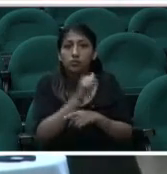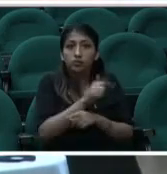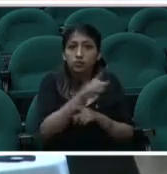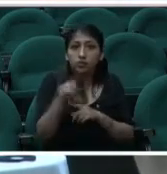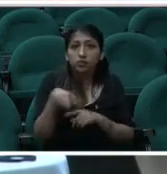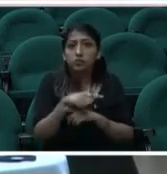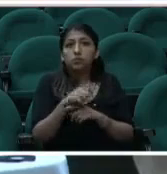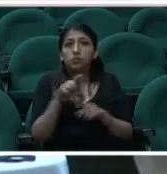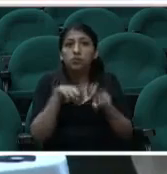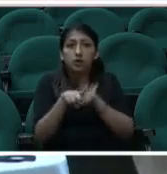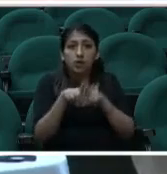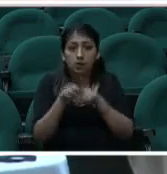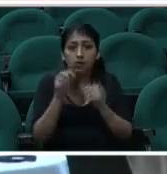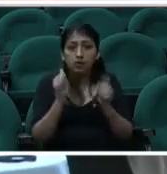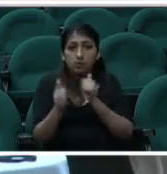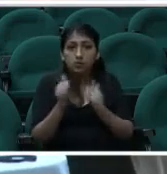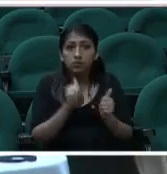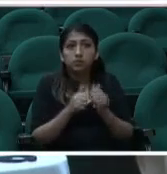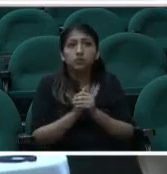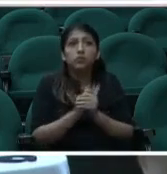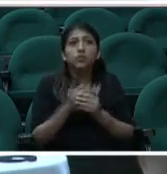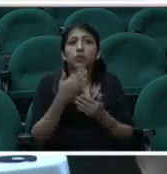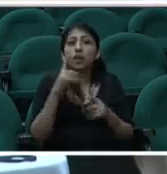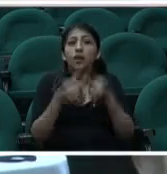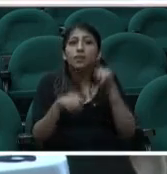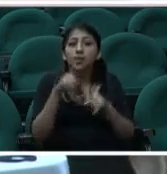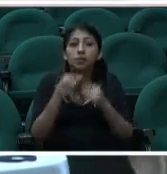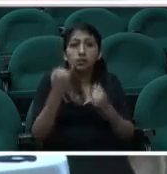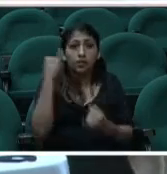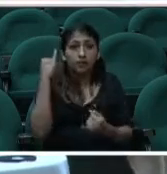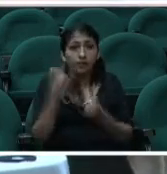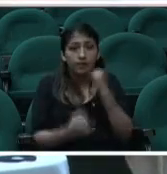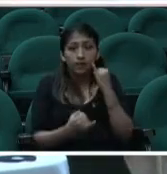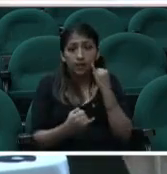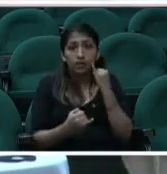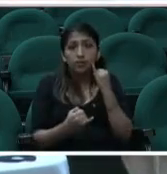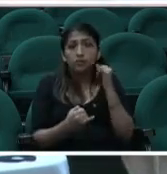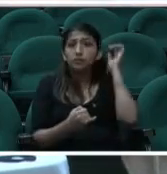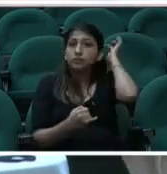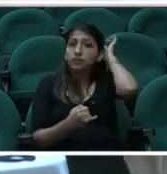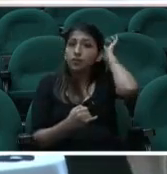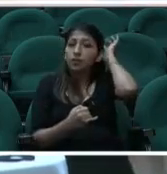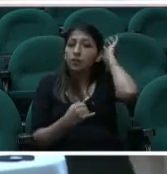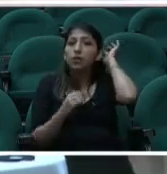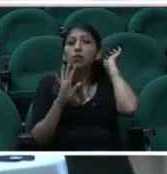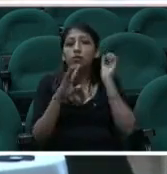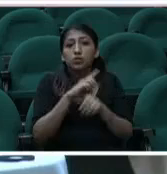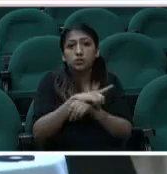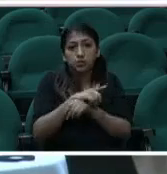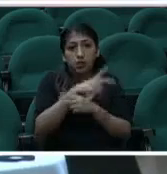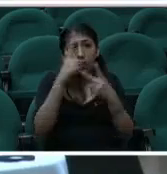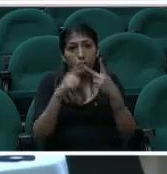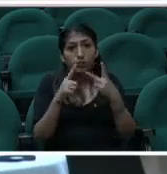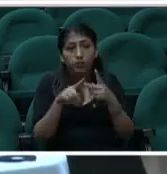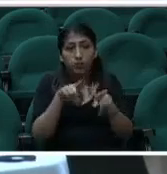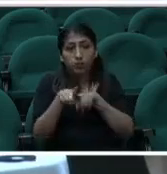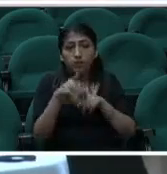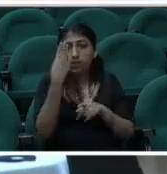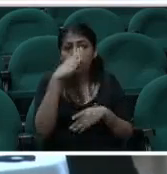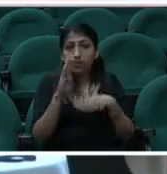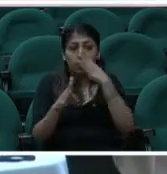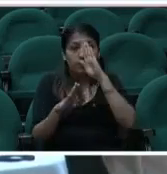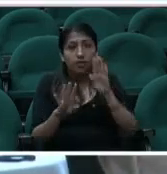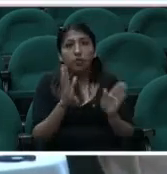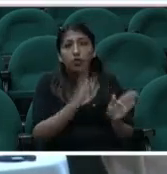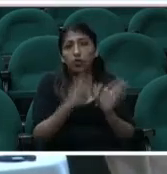mismos y debatir entre ustedes amigos amigas llegamos a la parte final de este segundo debate frente a frente